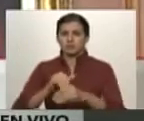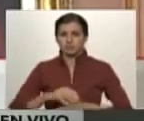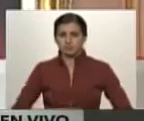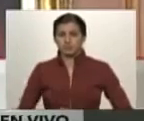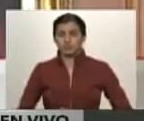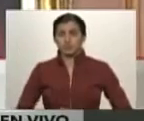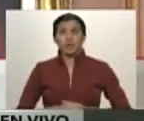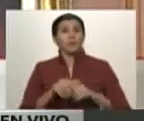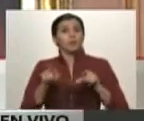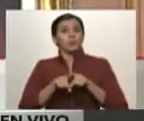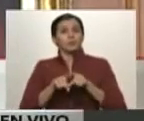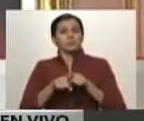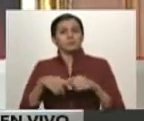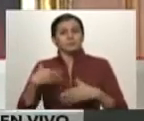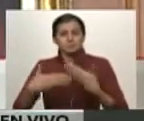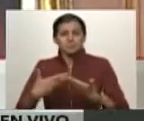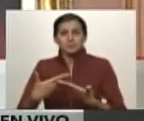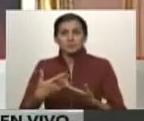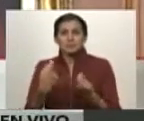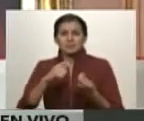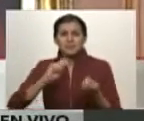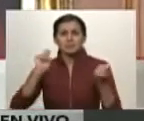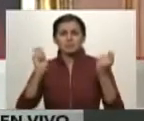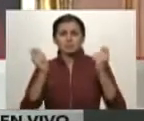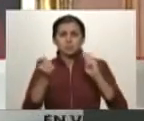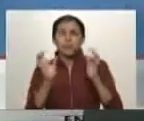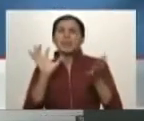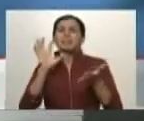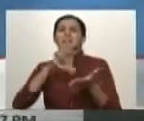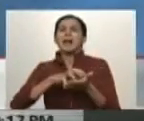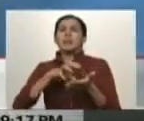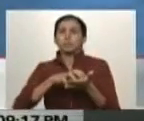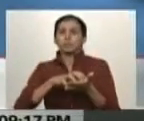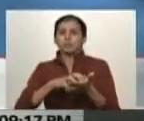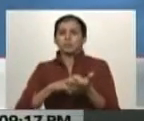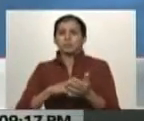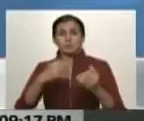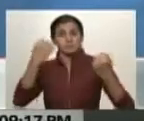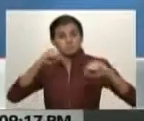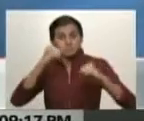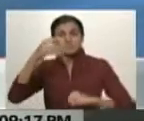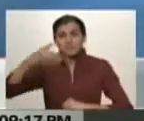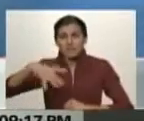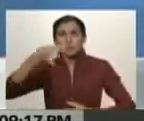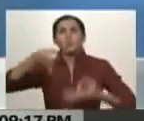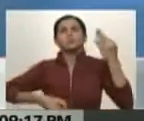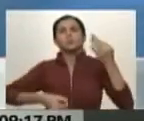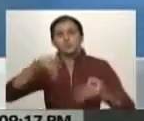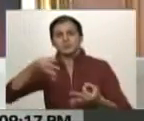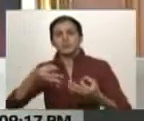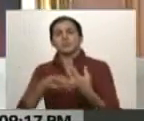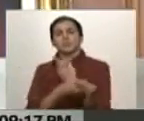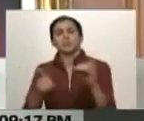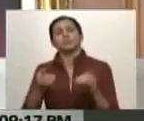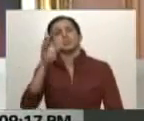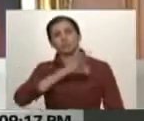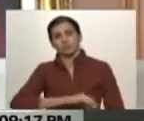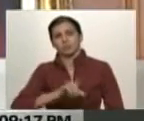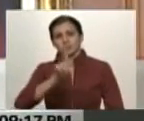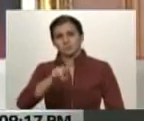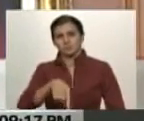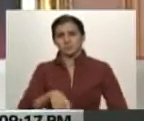en la construcción de un estado de derecho de justicia democrático y social